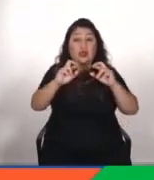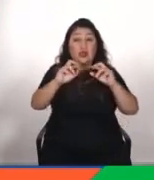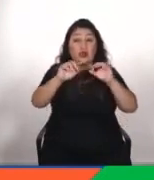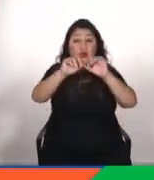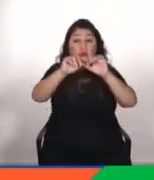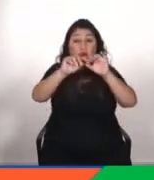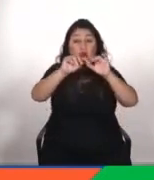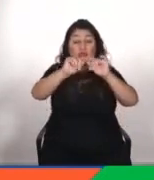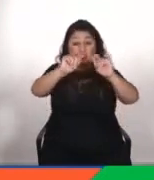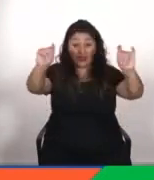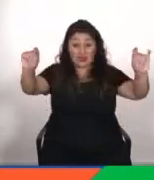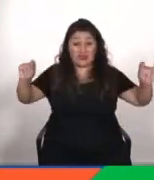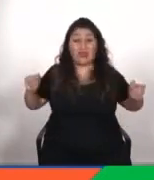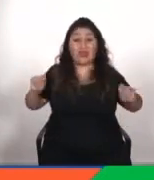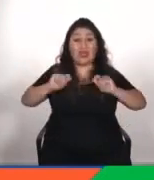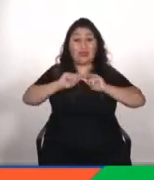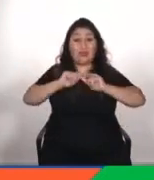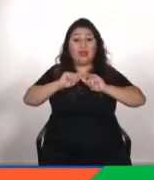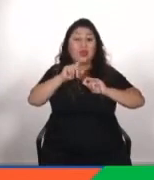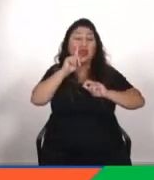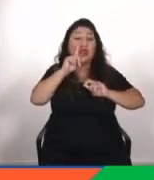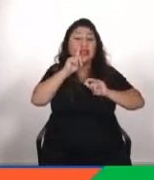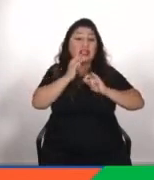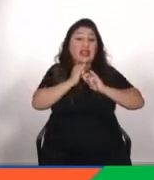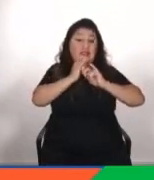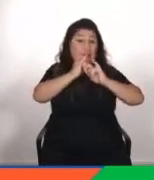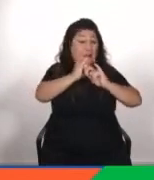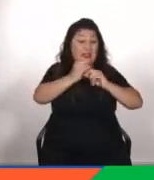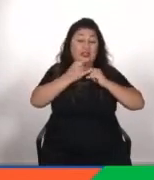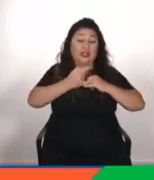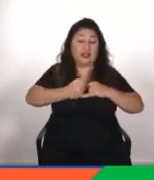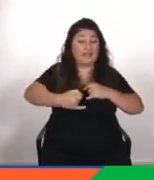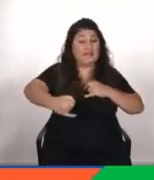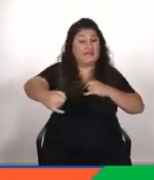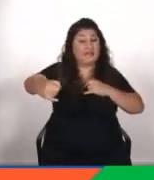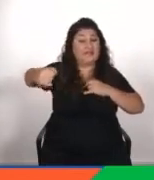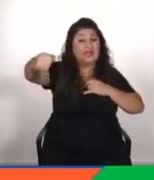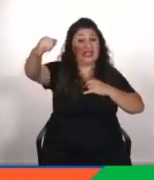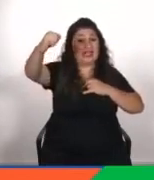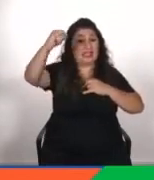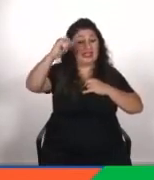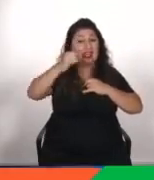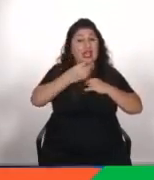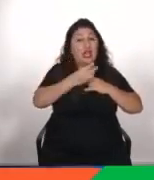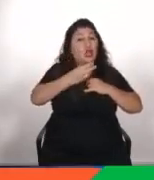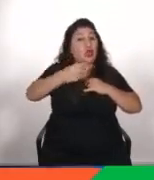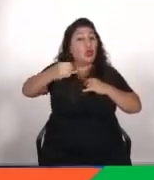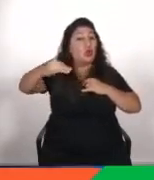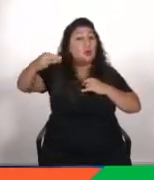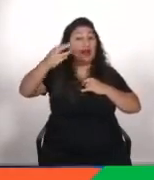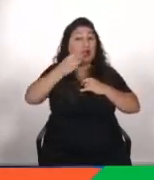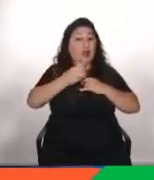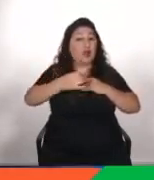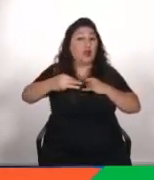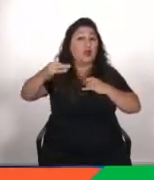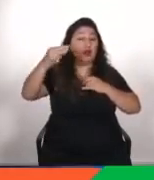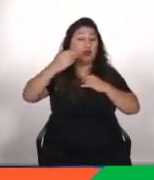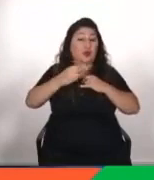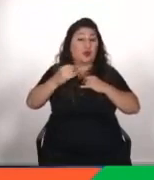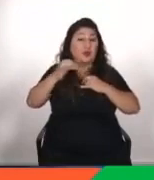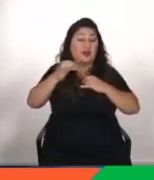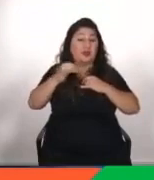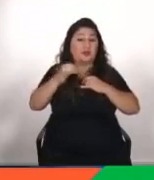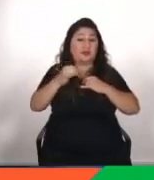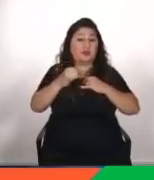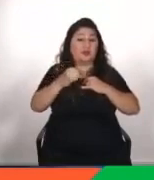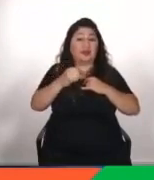pi tiene como una información infinita, ¿no? Al ser un número irracional, que es un poco lo que le pasa a casi todos los números, es una cosa